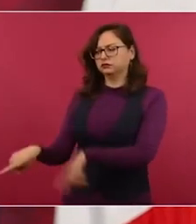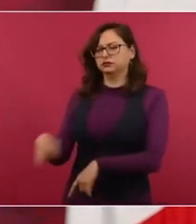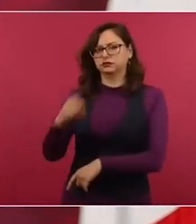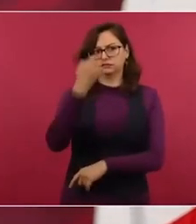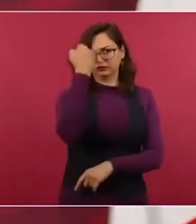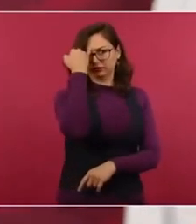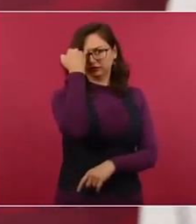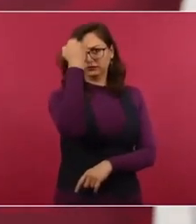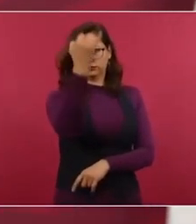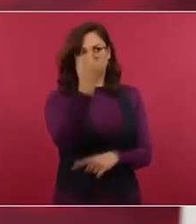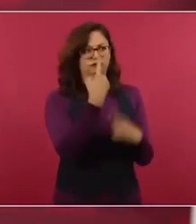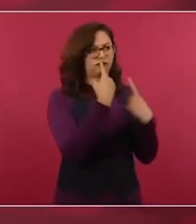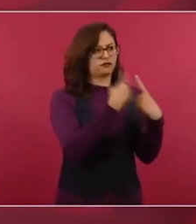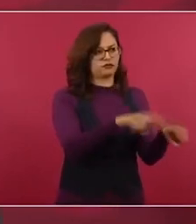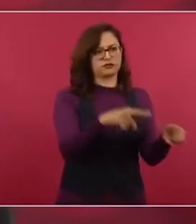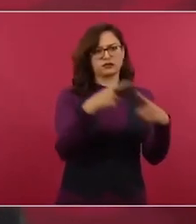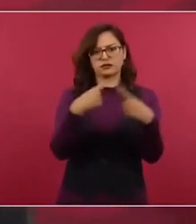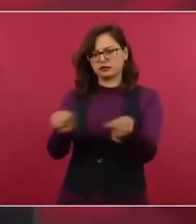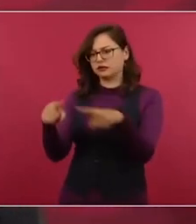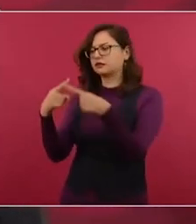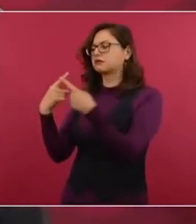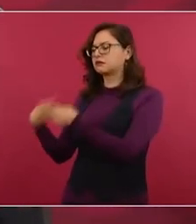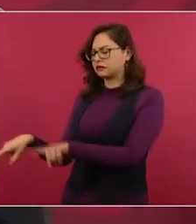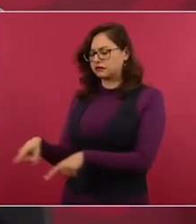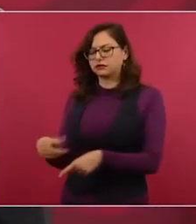de cada pueblo,